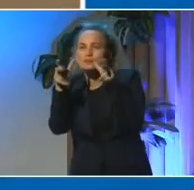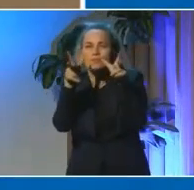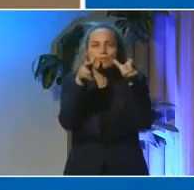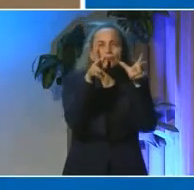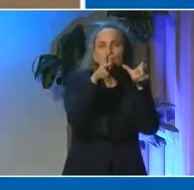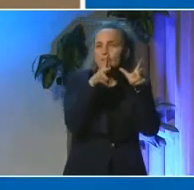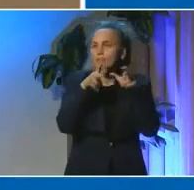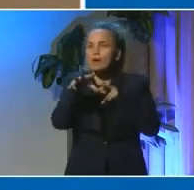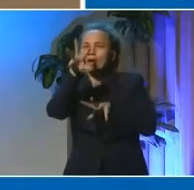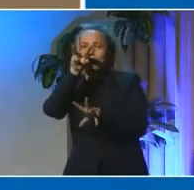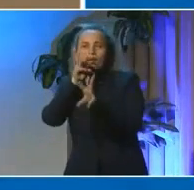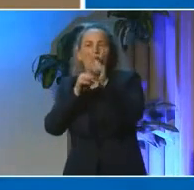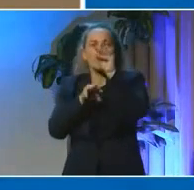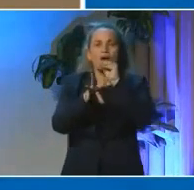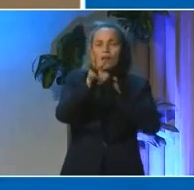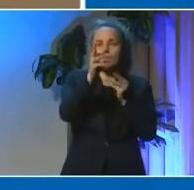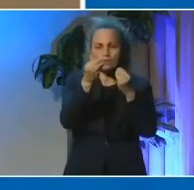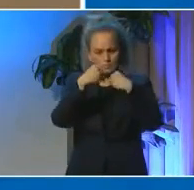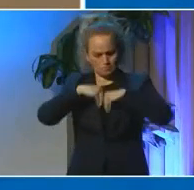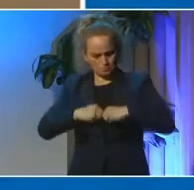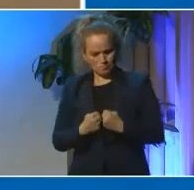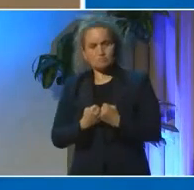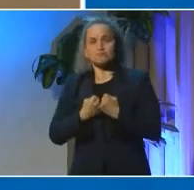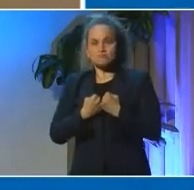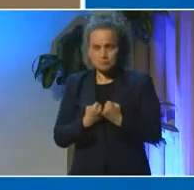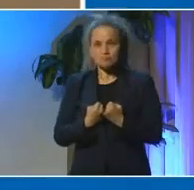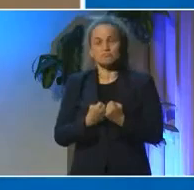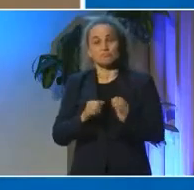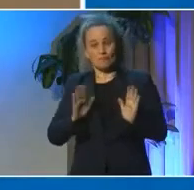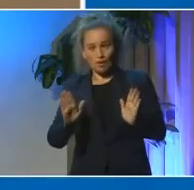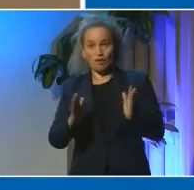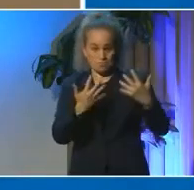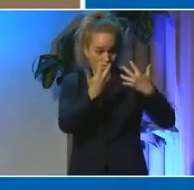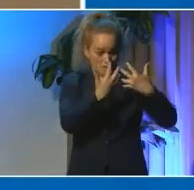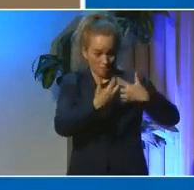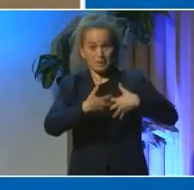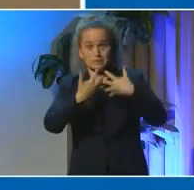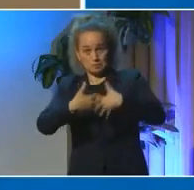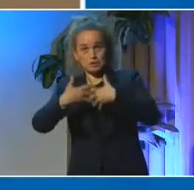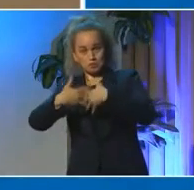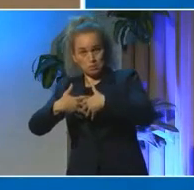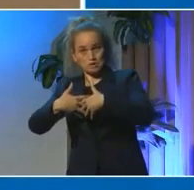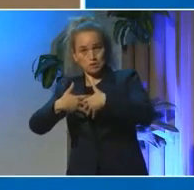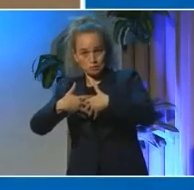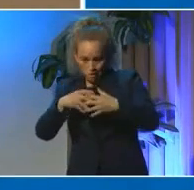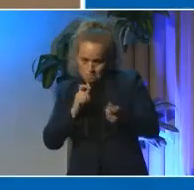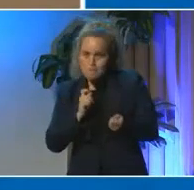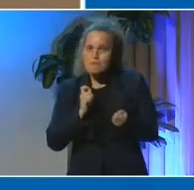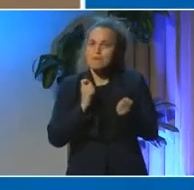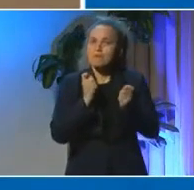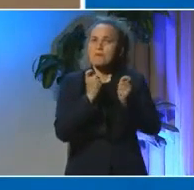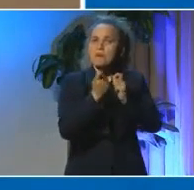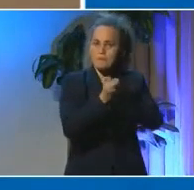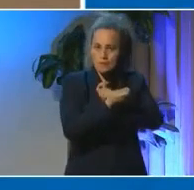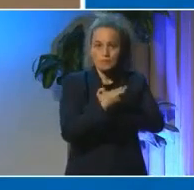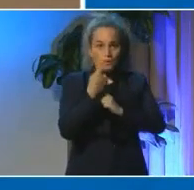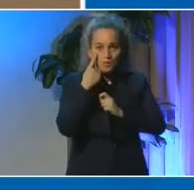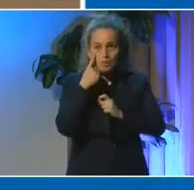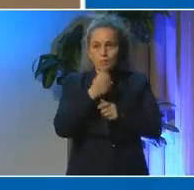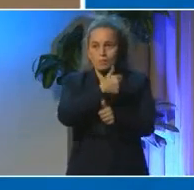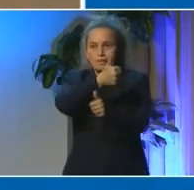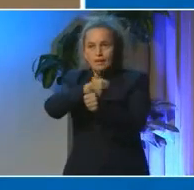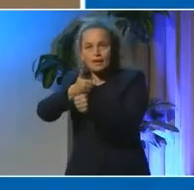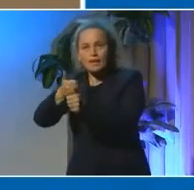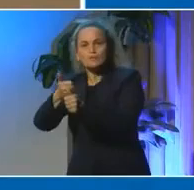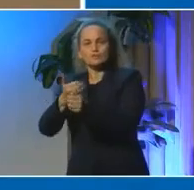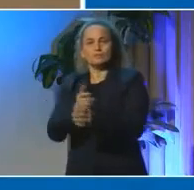aprender cada uno de ustedes en la naturaleza sin duda las empresas pueden ser regeneradoras pero cada uno de nosotros como